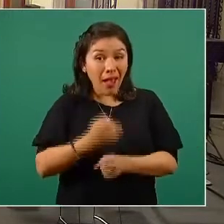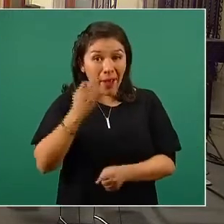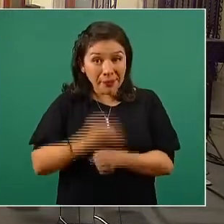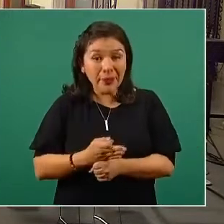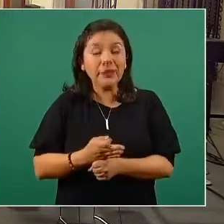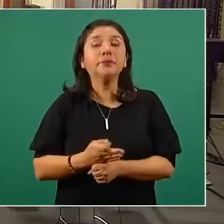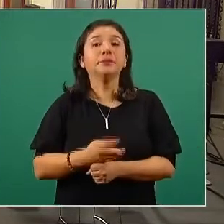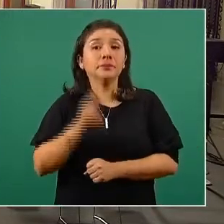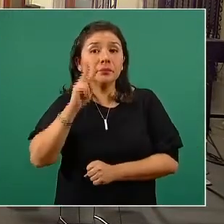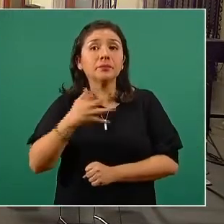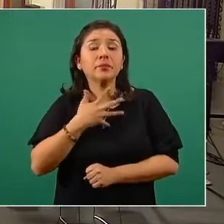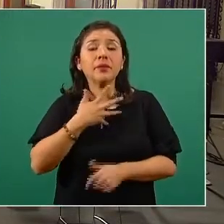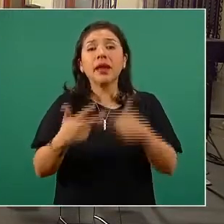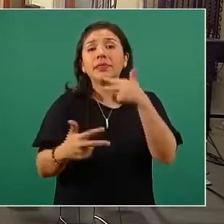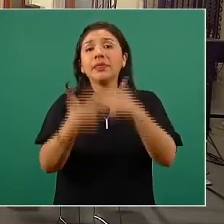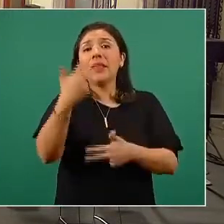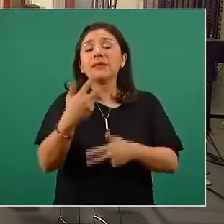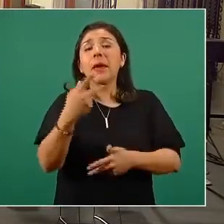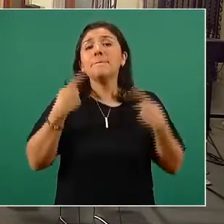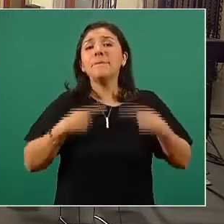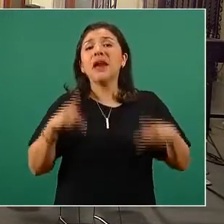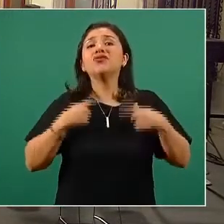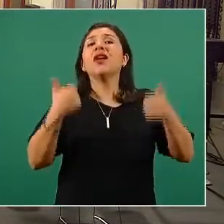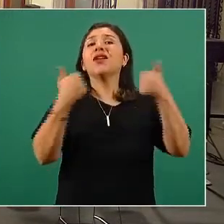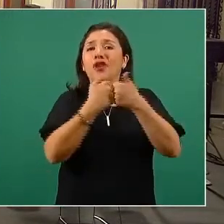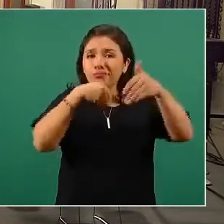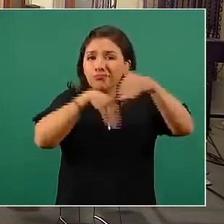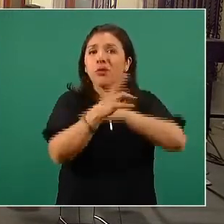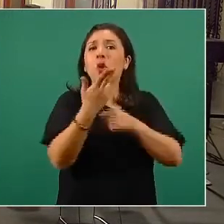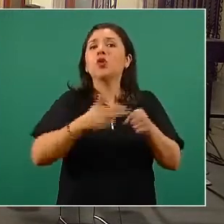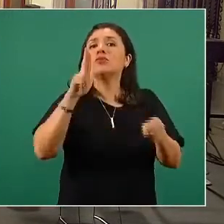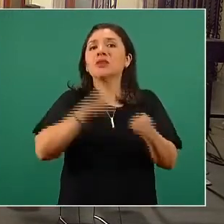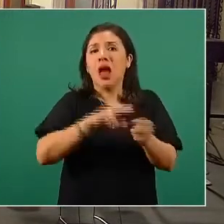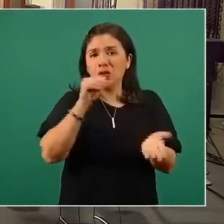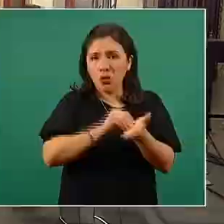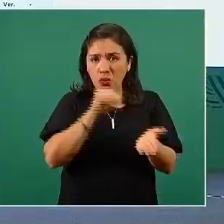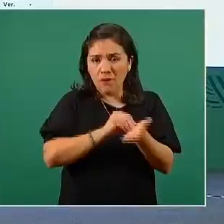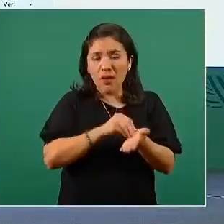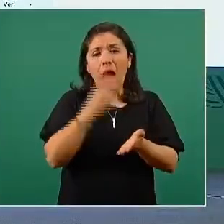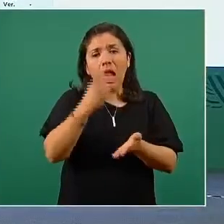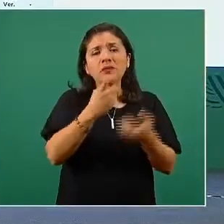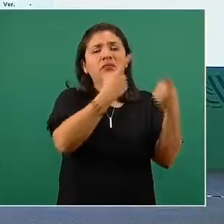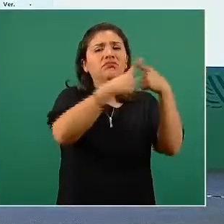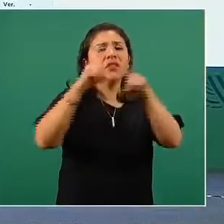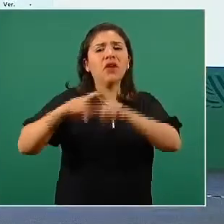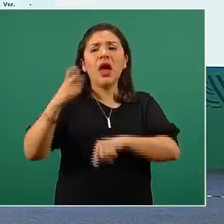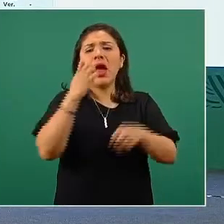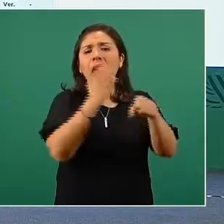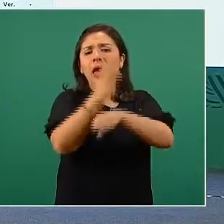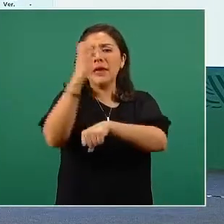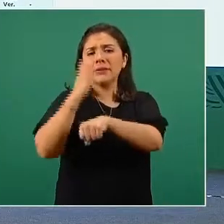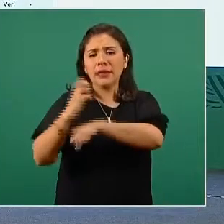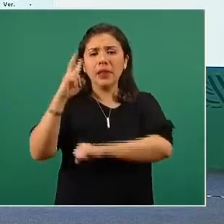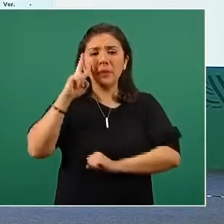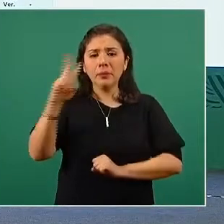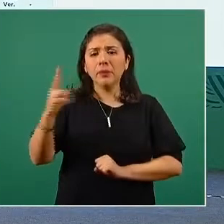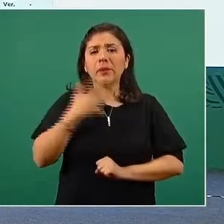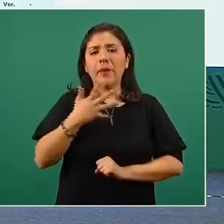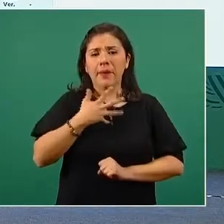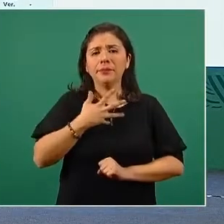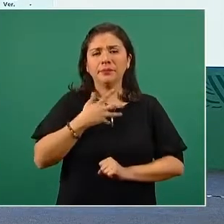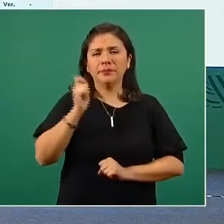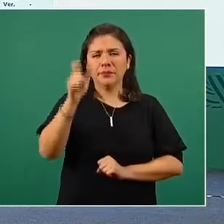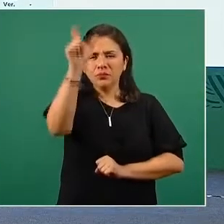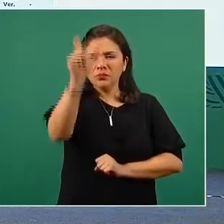Actualmente tenemos 13 personas aún hospitalizadas por estos efectos, distribuidos en estas entidades federativas que ven